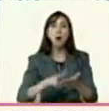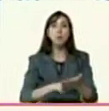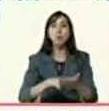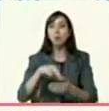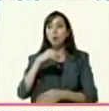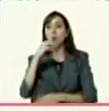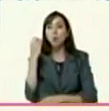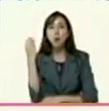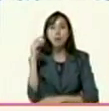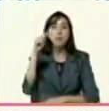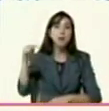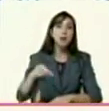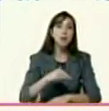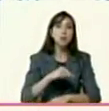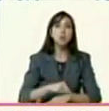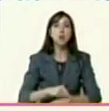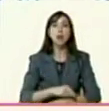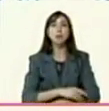desacato.